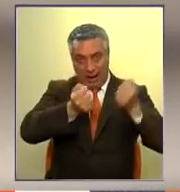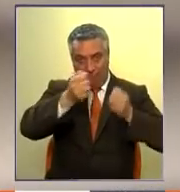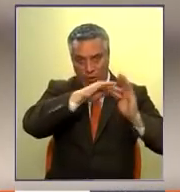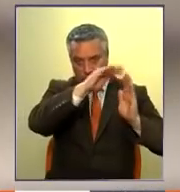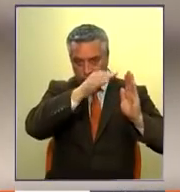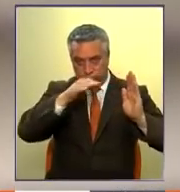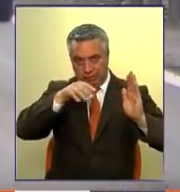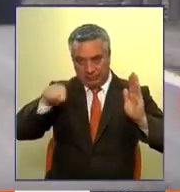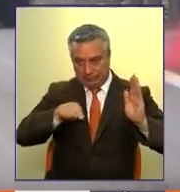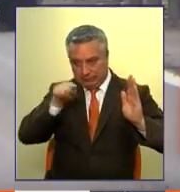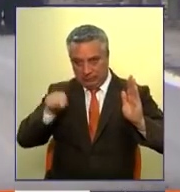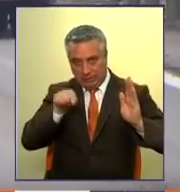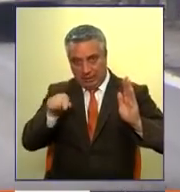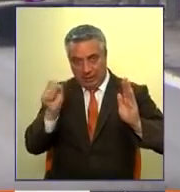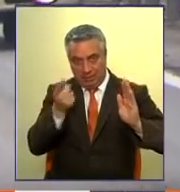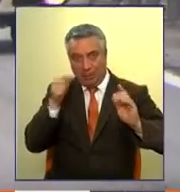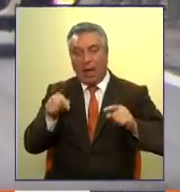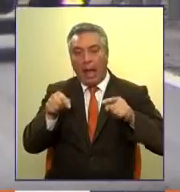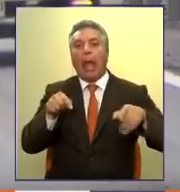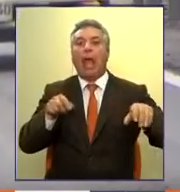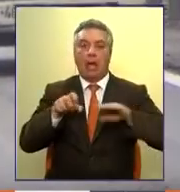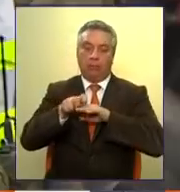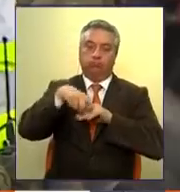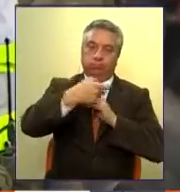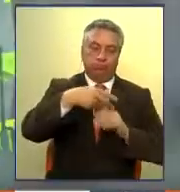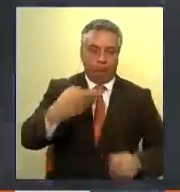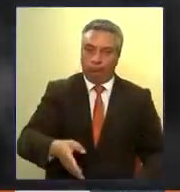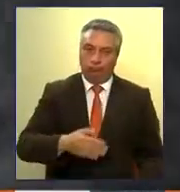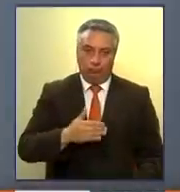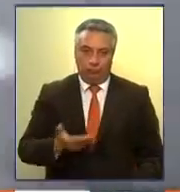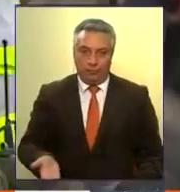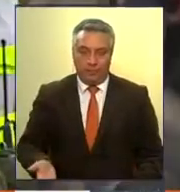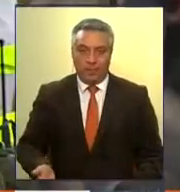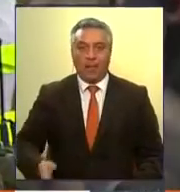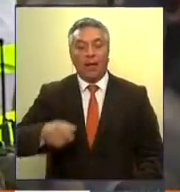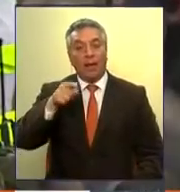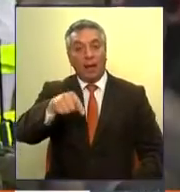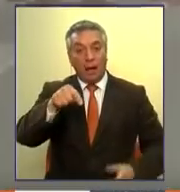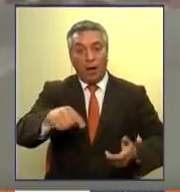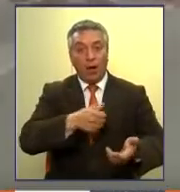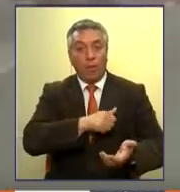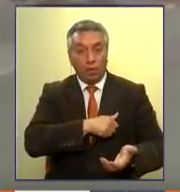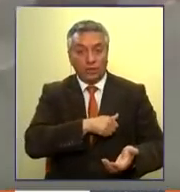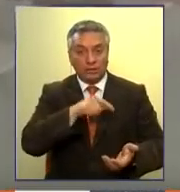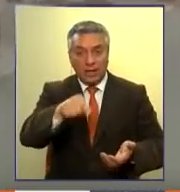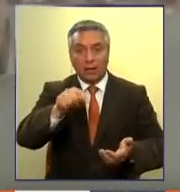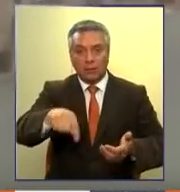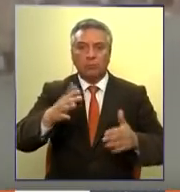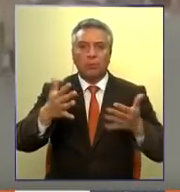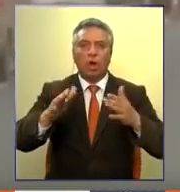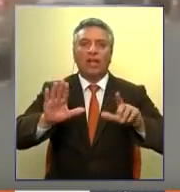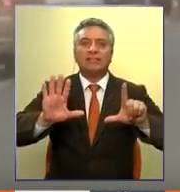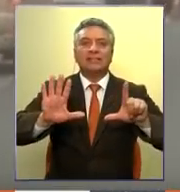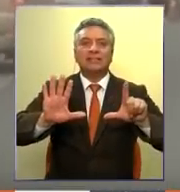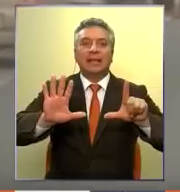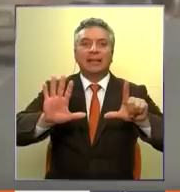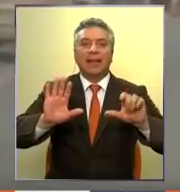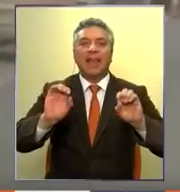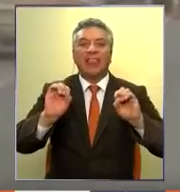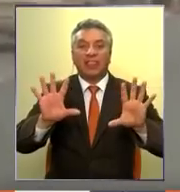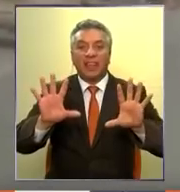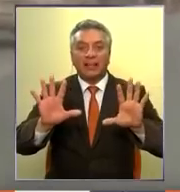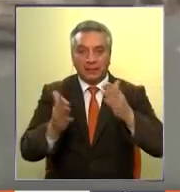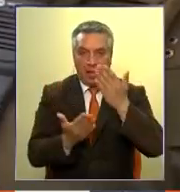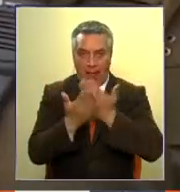primera víctima fatal en medio del paro camionero según el parte policial el hecho ocurrió a las 7 10 de la mañana el vehículo